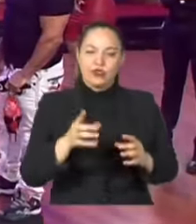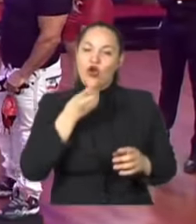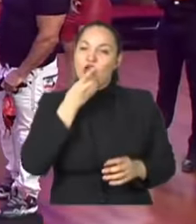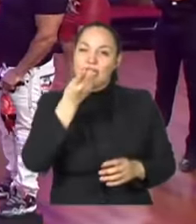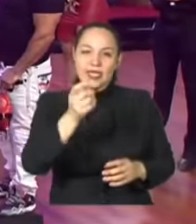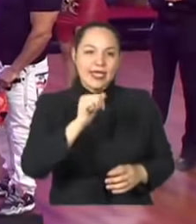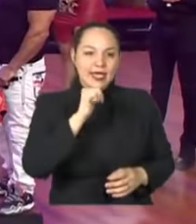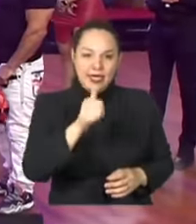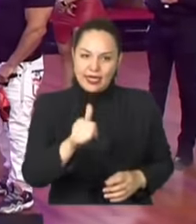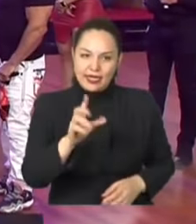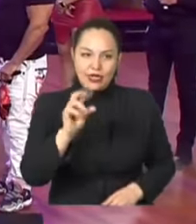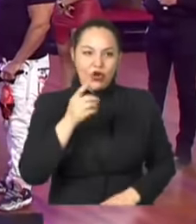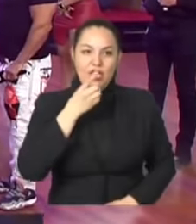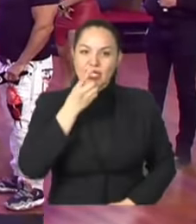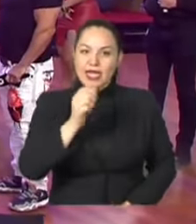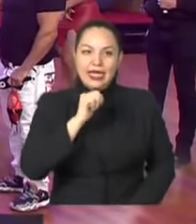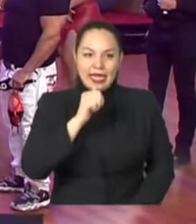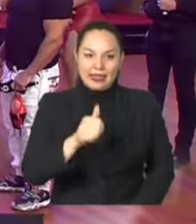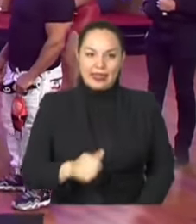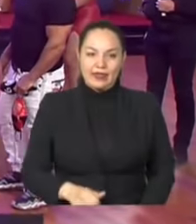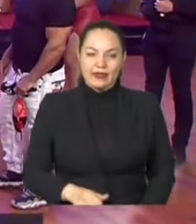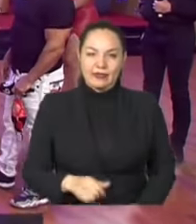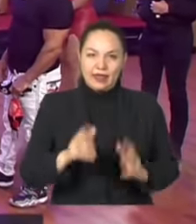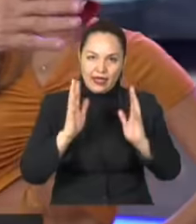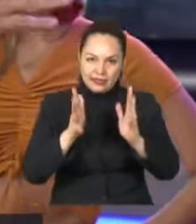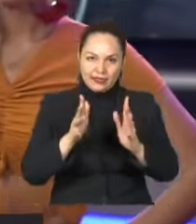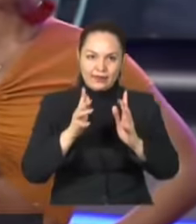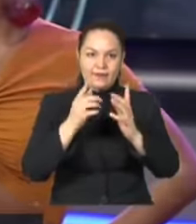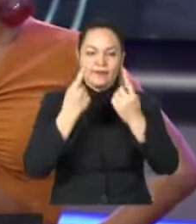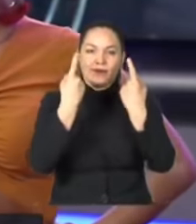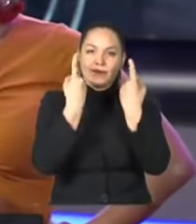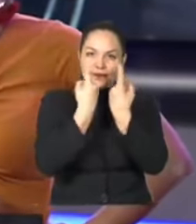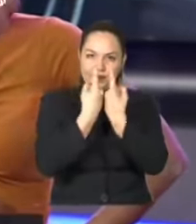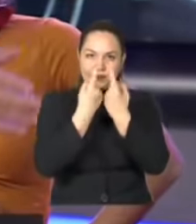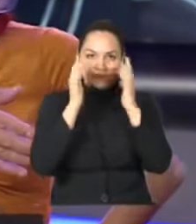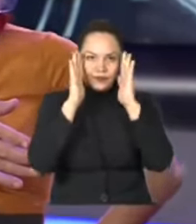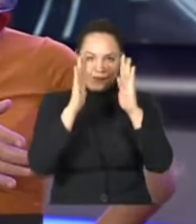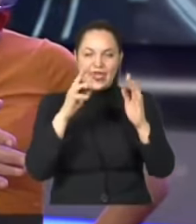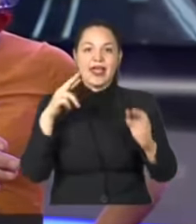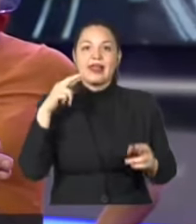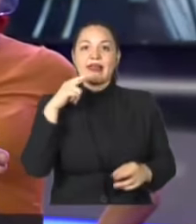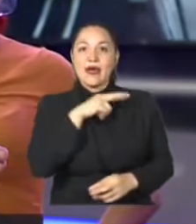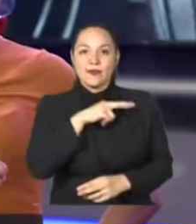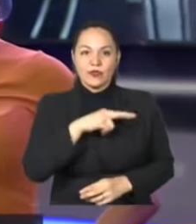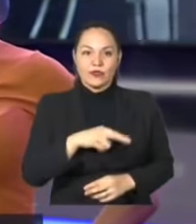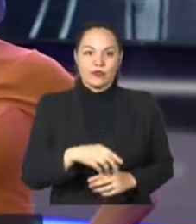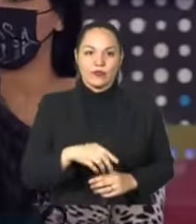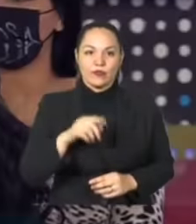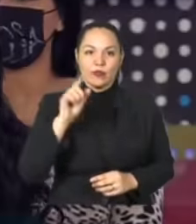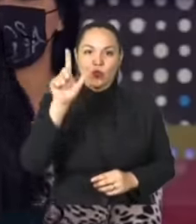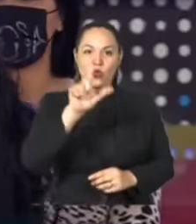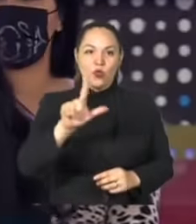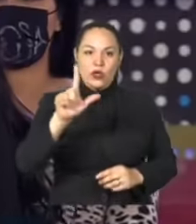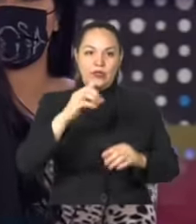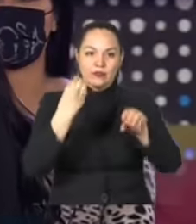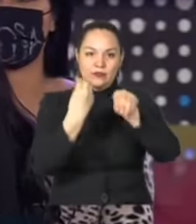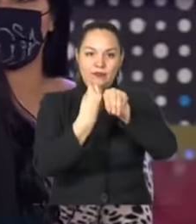No dije nada. Yo nada más estoy diciéndoles. Por favor, de frente y tiene que ser rápido.